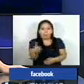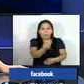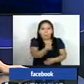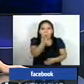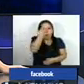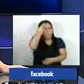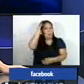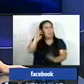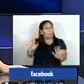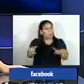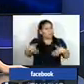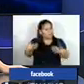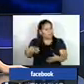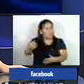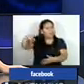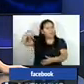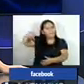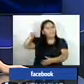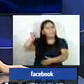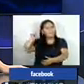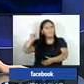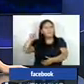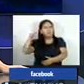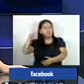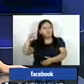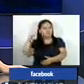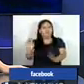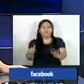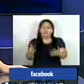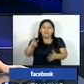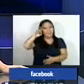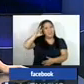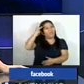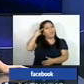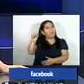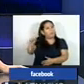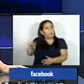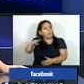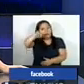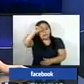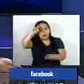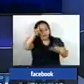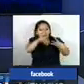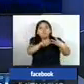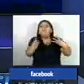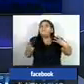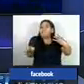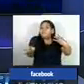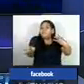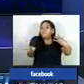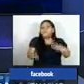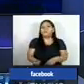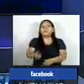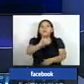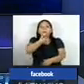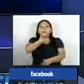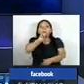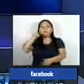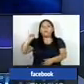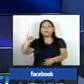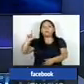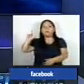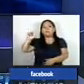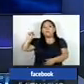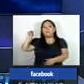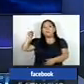desconocer con exactitud cuáles son las funciones de estos últimos. La periodista Eliana Leyva